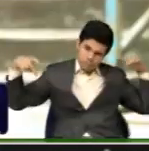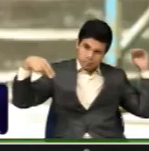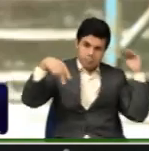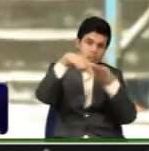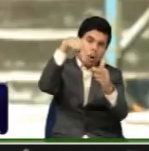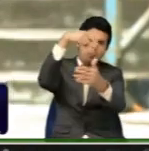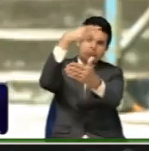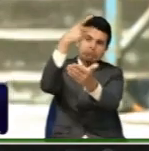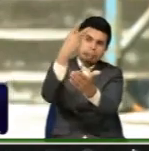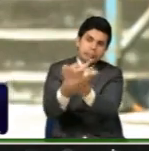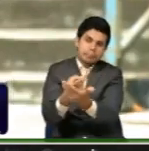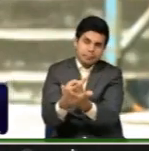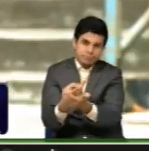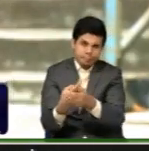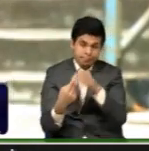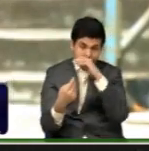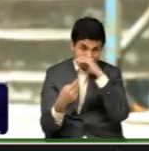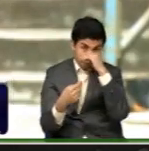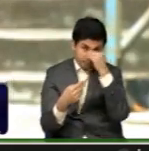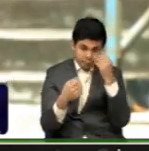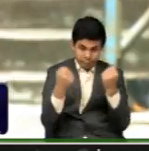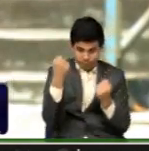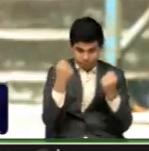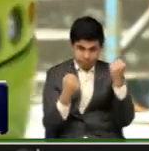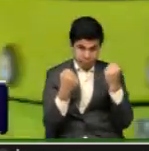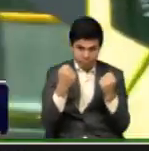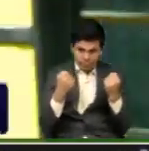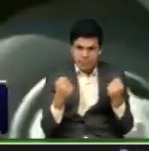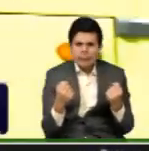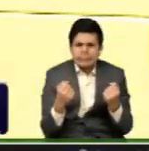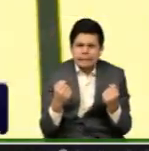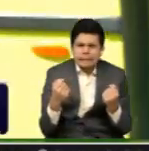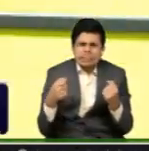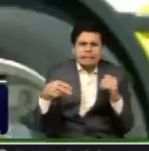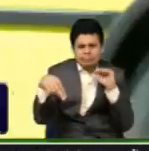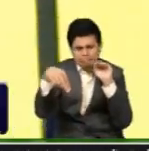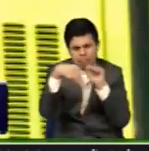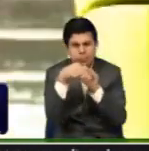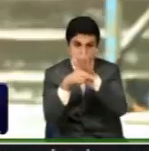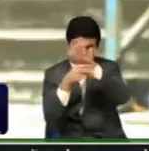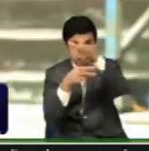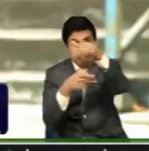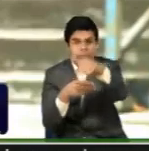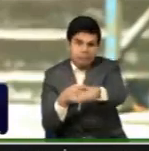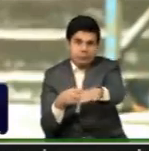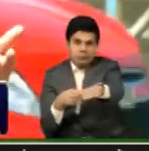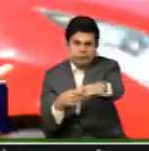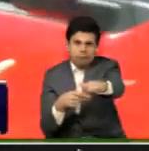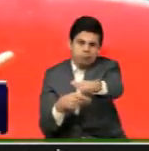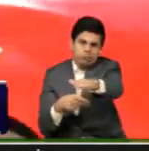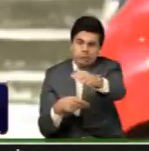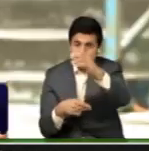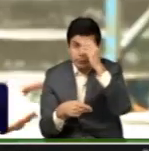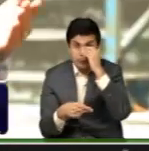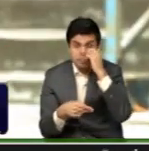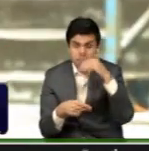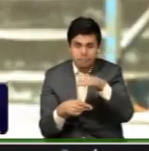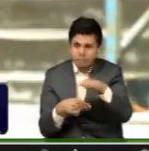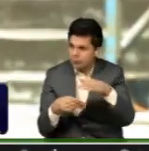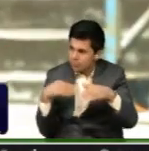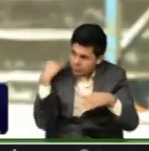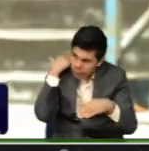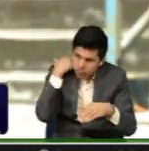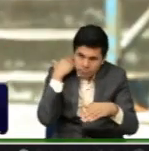por una camioneta. El conductor de esta se percató del hecho luego de haber recorrido unos metros.